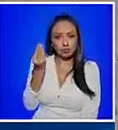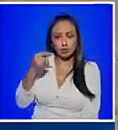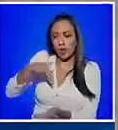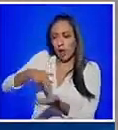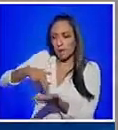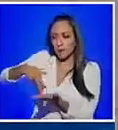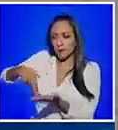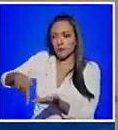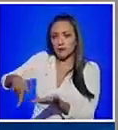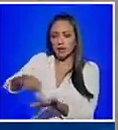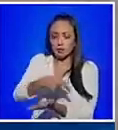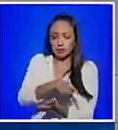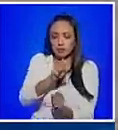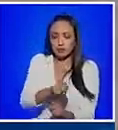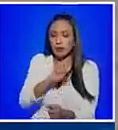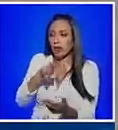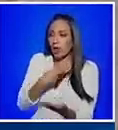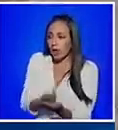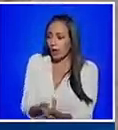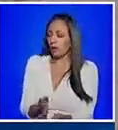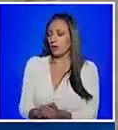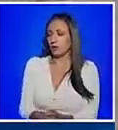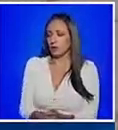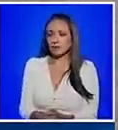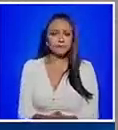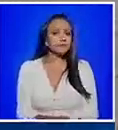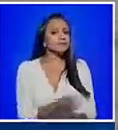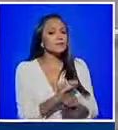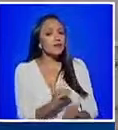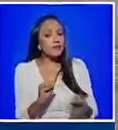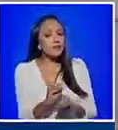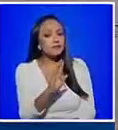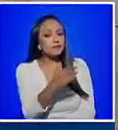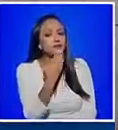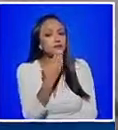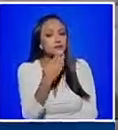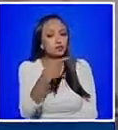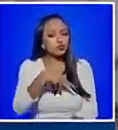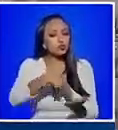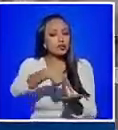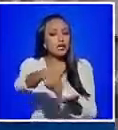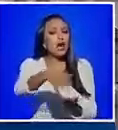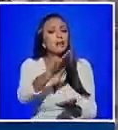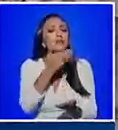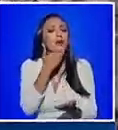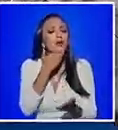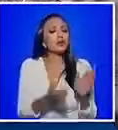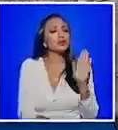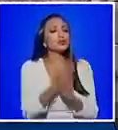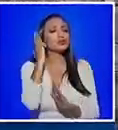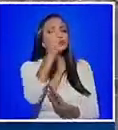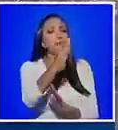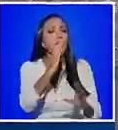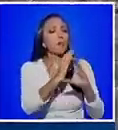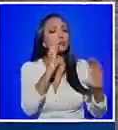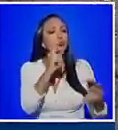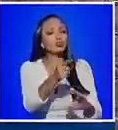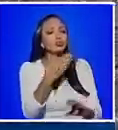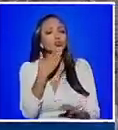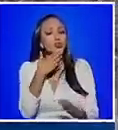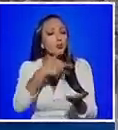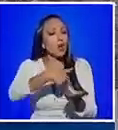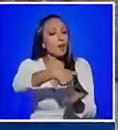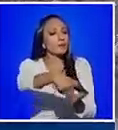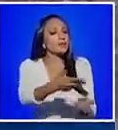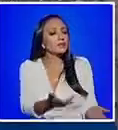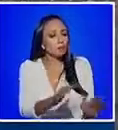algo les puede llegar a pasar. Y sobre todo también, vecina, ¿cómo ustedes pueden caminar por acá para dirigirse a tomar el transporte público?